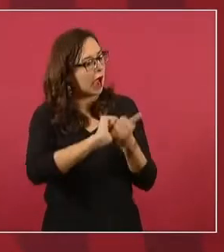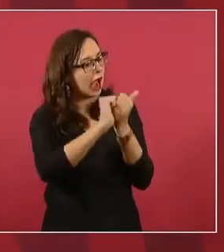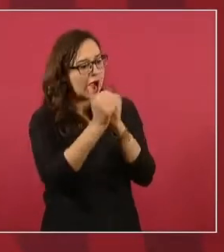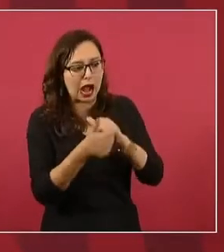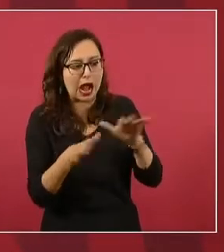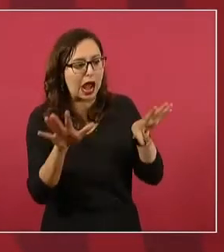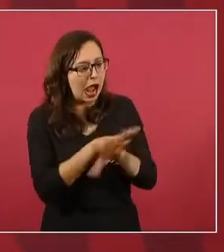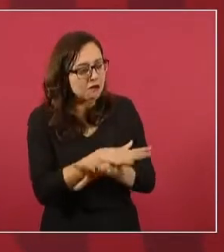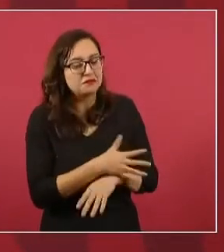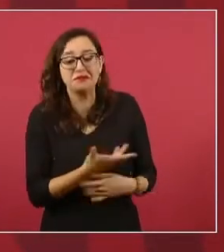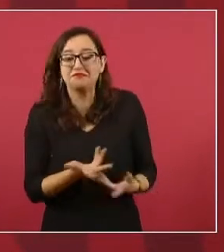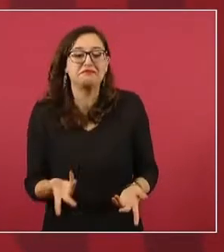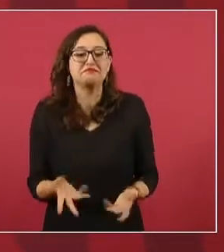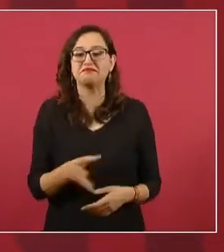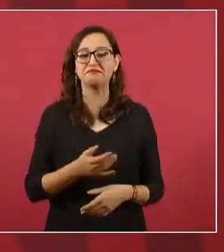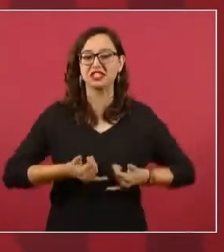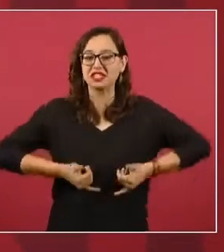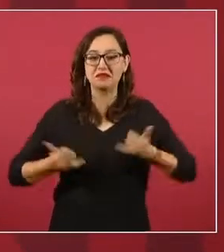eso